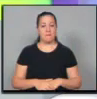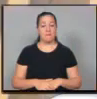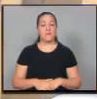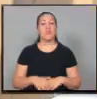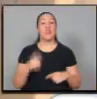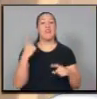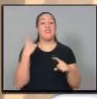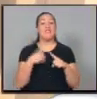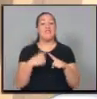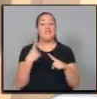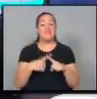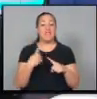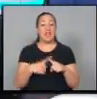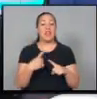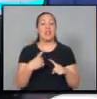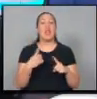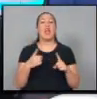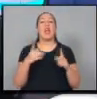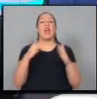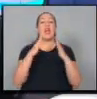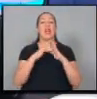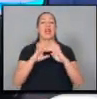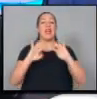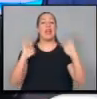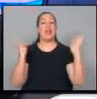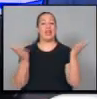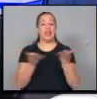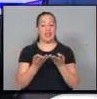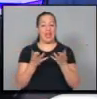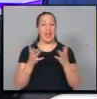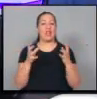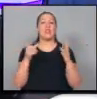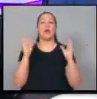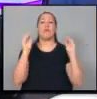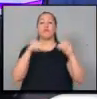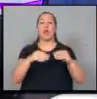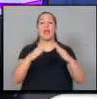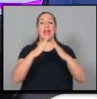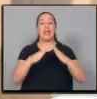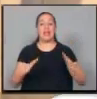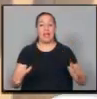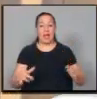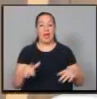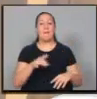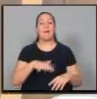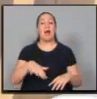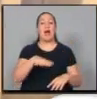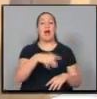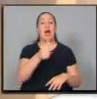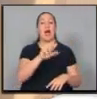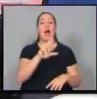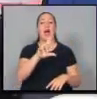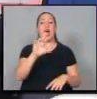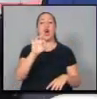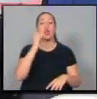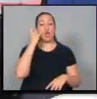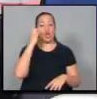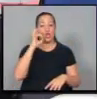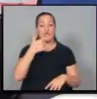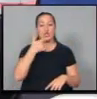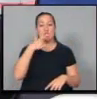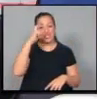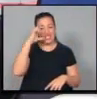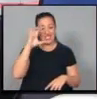espectáculo. La fiesta en un country donde él tiene casa. Ahí se montarán carpas o demás, que es en Arroyo Seco. En un country de ahí, de